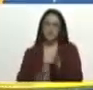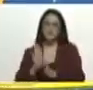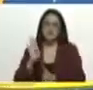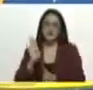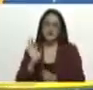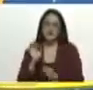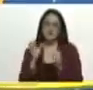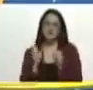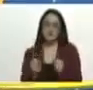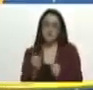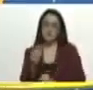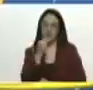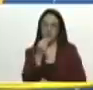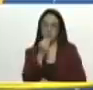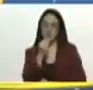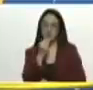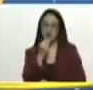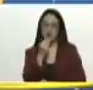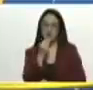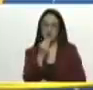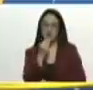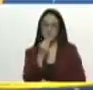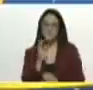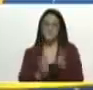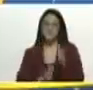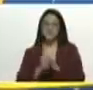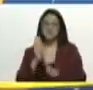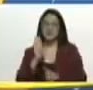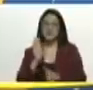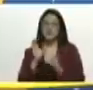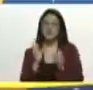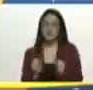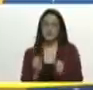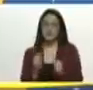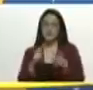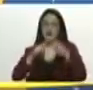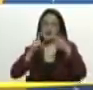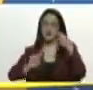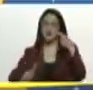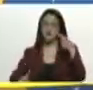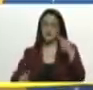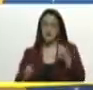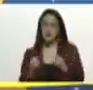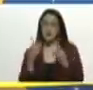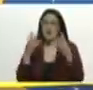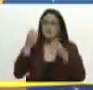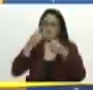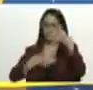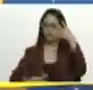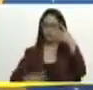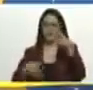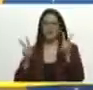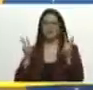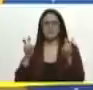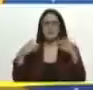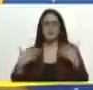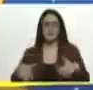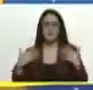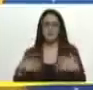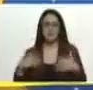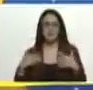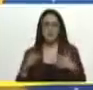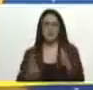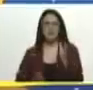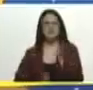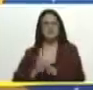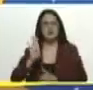de la seguridad alimentaria, del desarrollo de la seguridad energética. ¿Cuántos temas tan importantes tenemos? Del